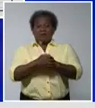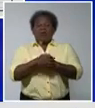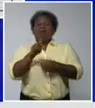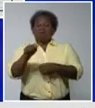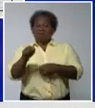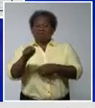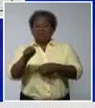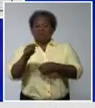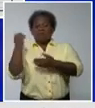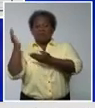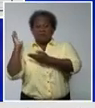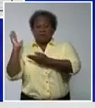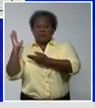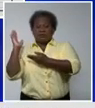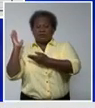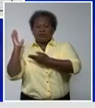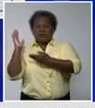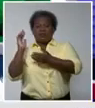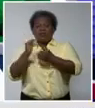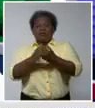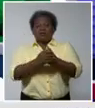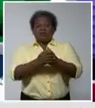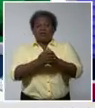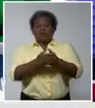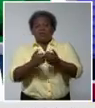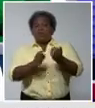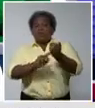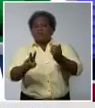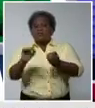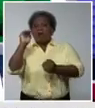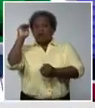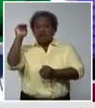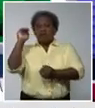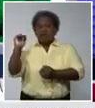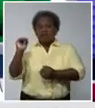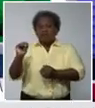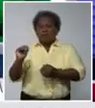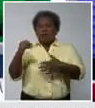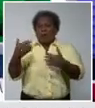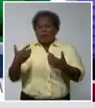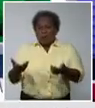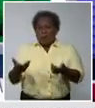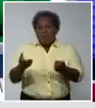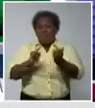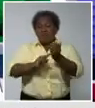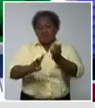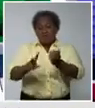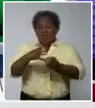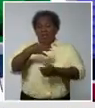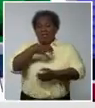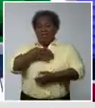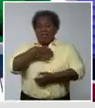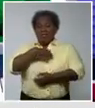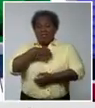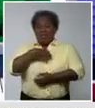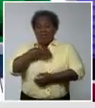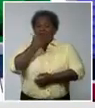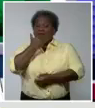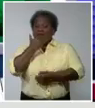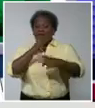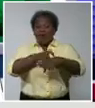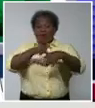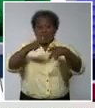comportamiento por provincia. Estas son las provincias que tienen las tasas más